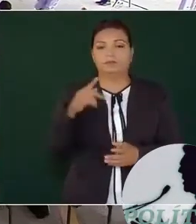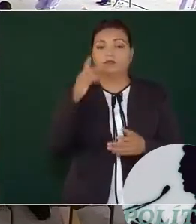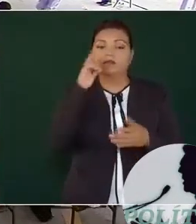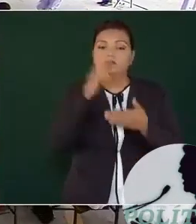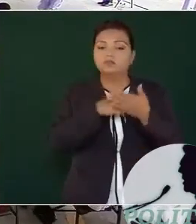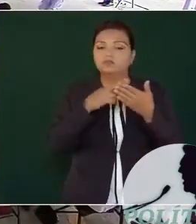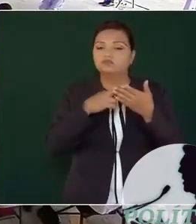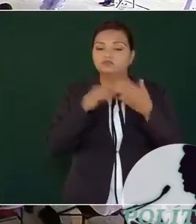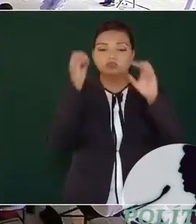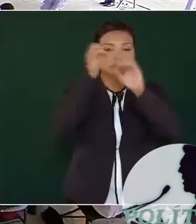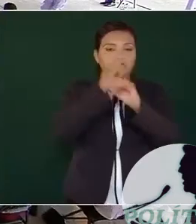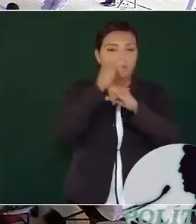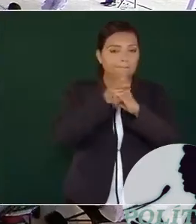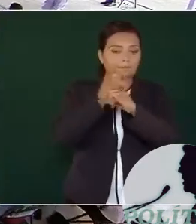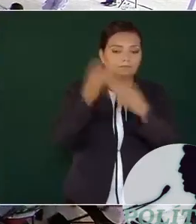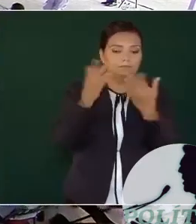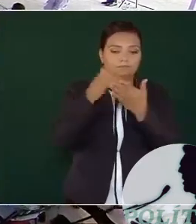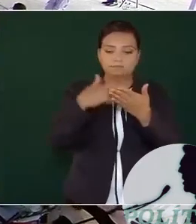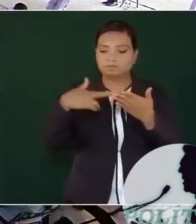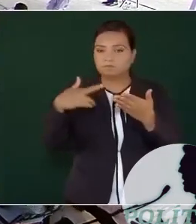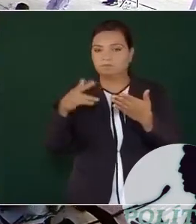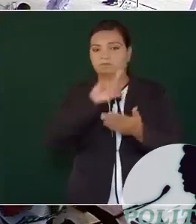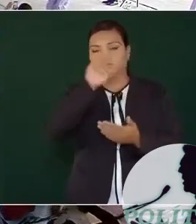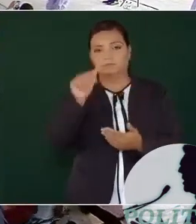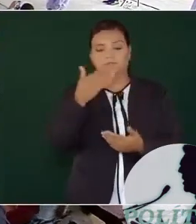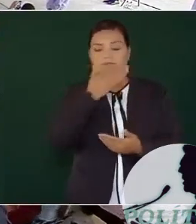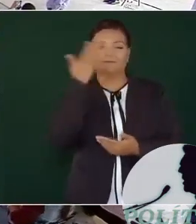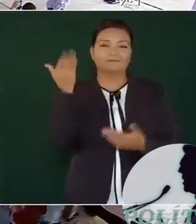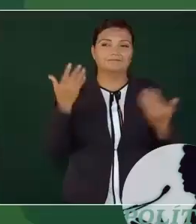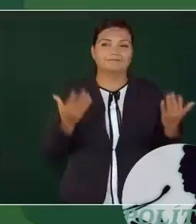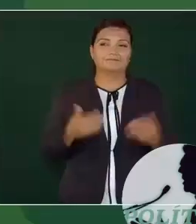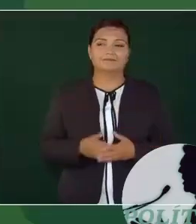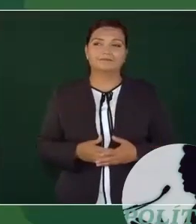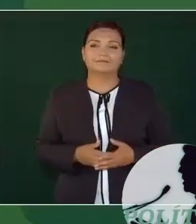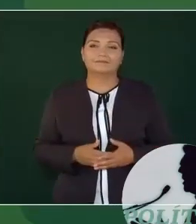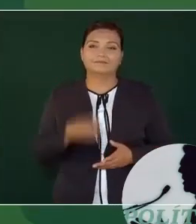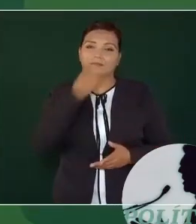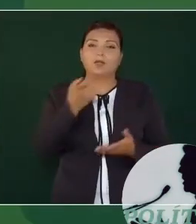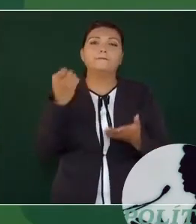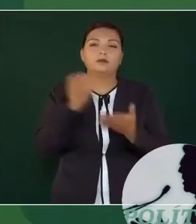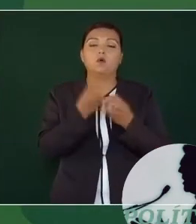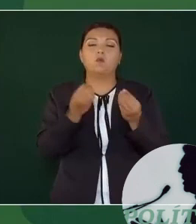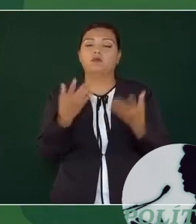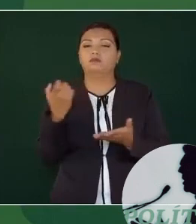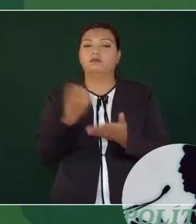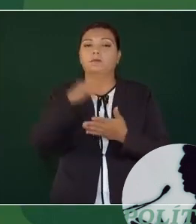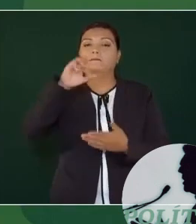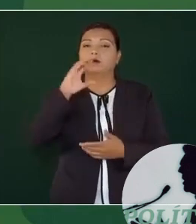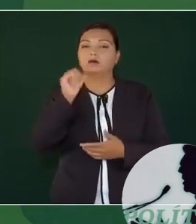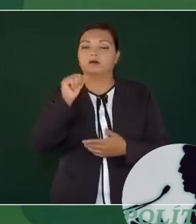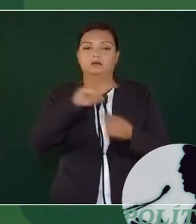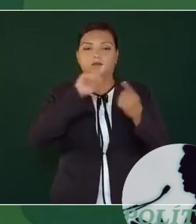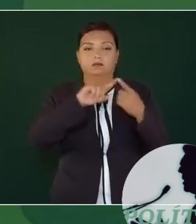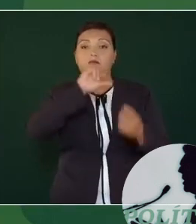avalúo y no sé, se estableció un precio por la marca y luego